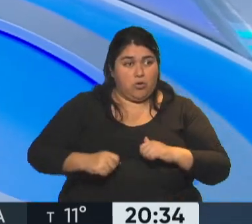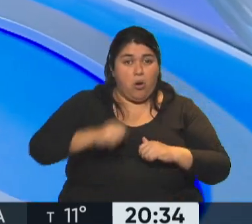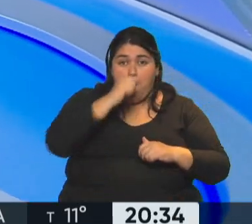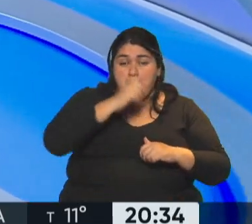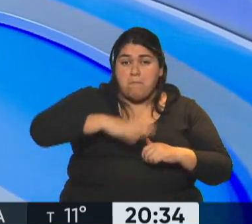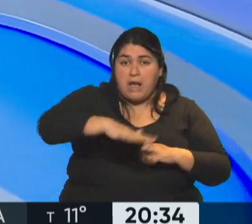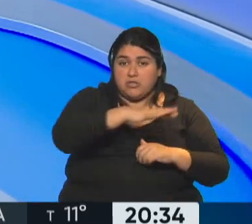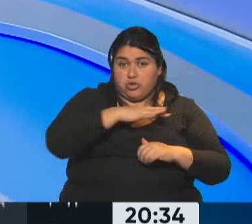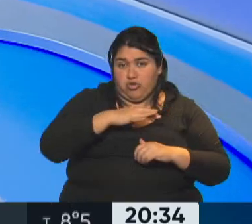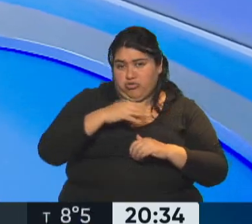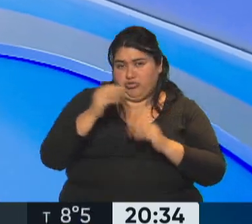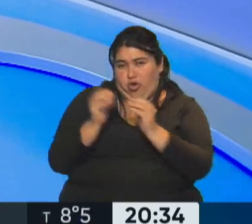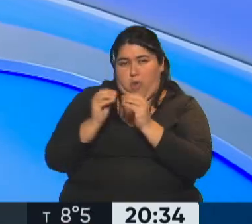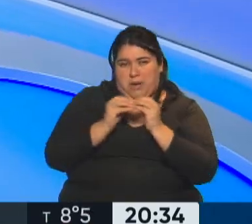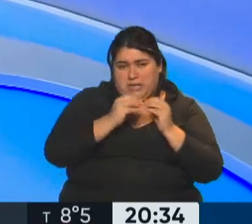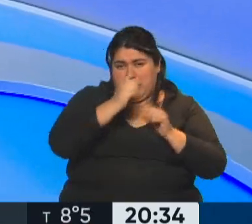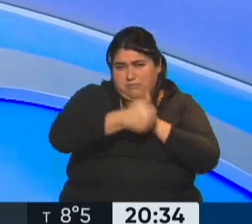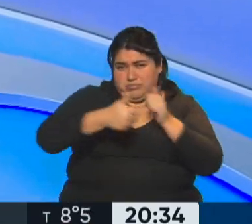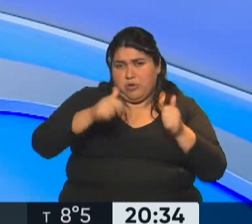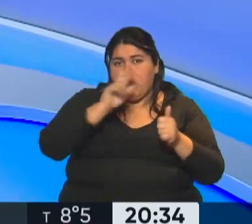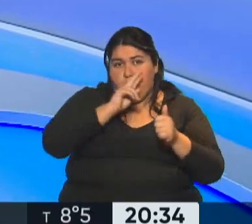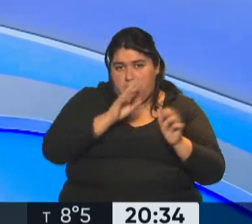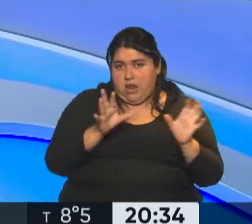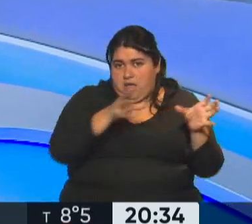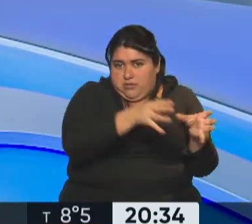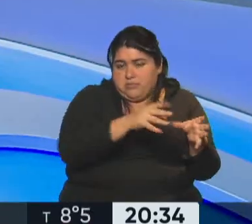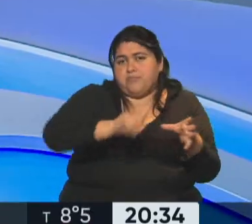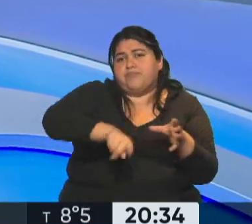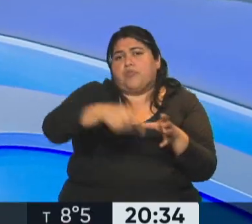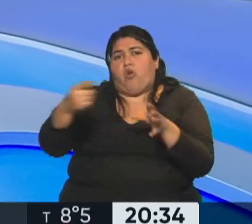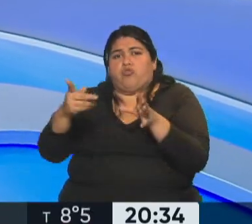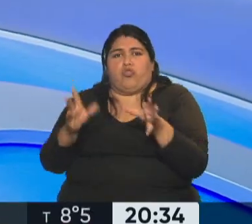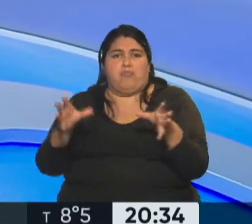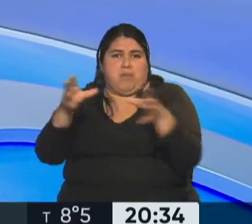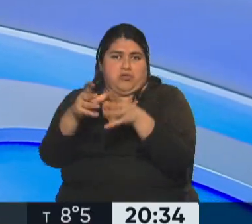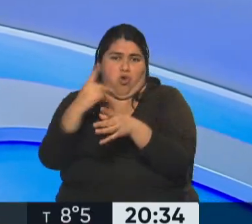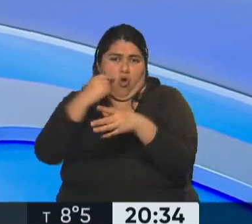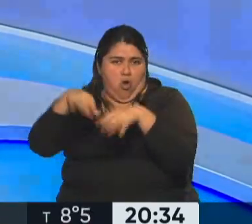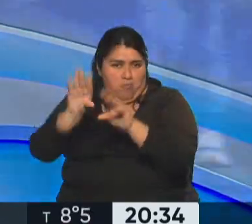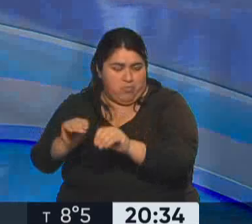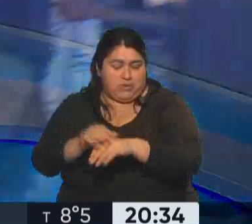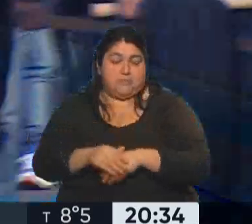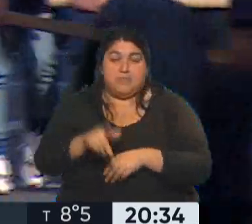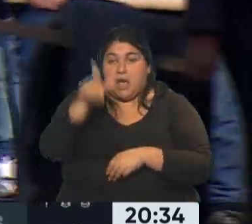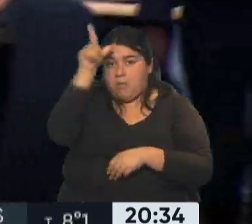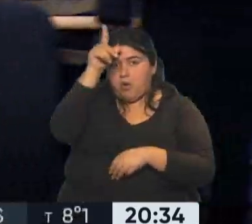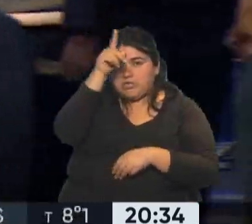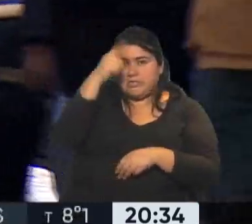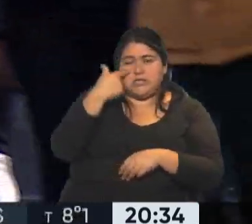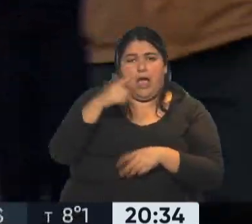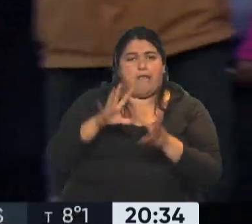estaban las compañeras, mujeres, en el patio central estaban los varones, y la policía